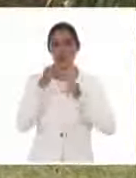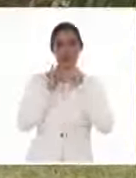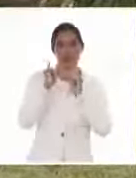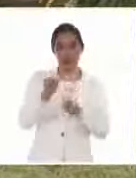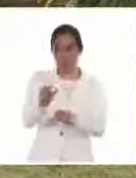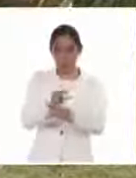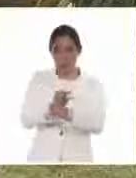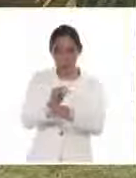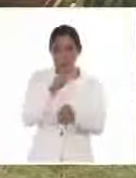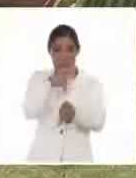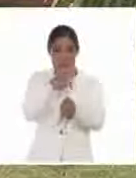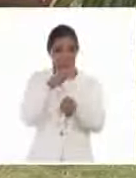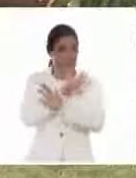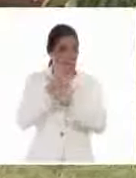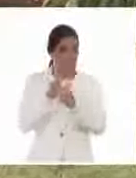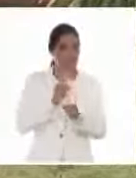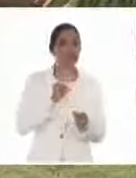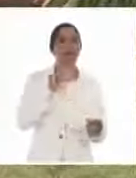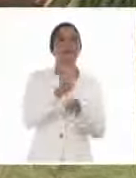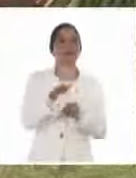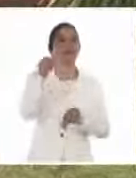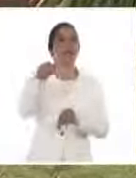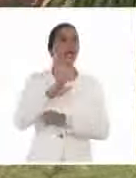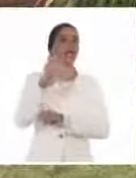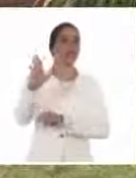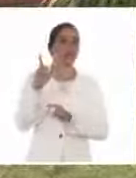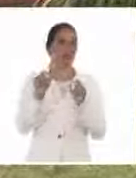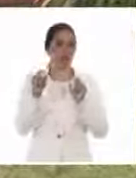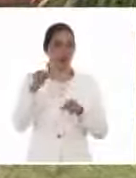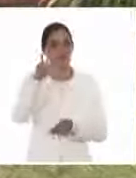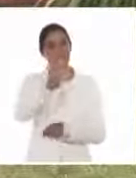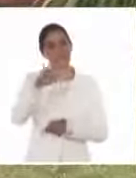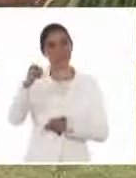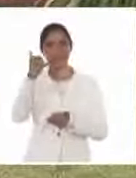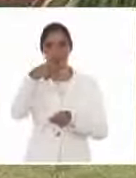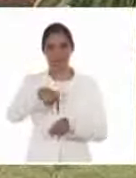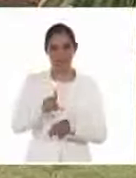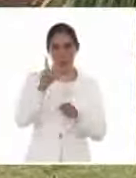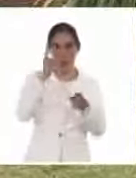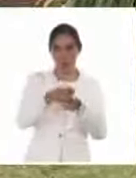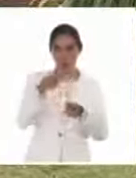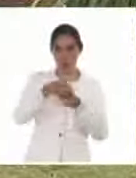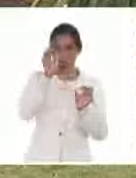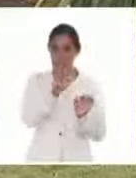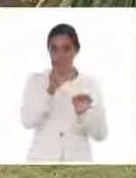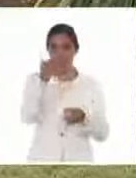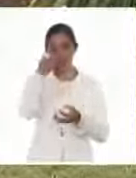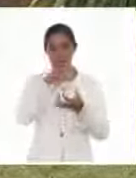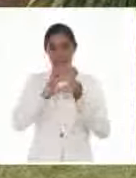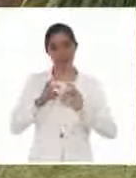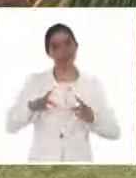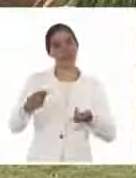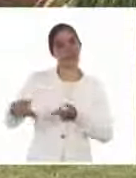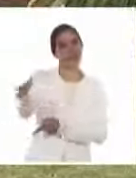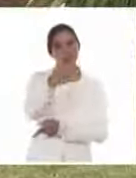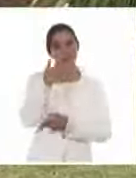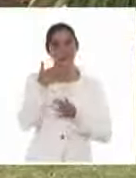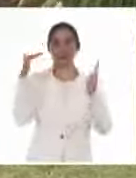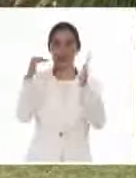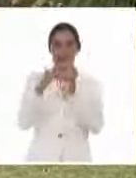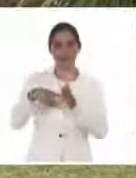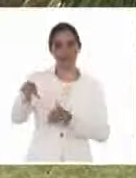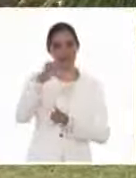nos separan ya del inicio del quinto juego aquí en el 26 de julio. Desde esta instalación artemiseña te devuelvo la señal a los estudios centrales